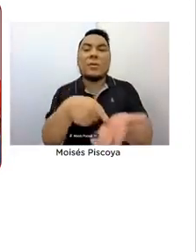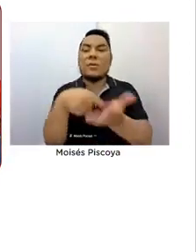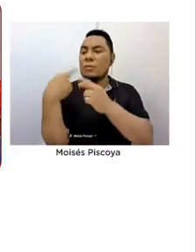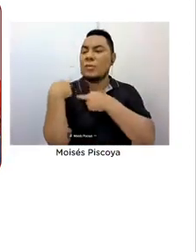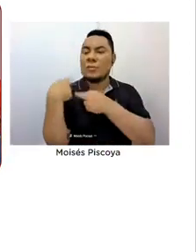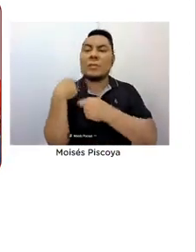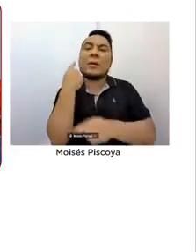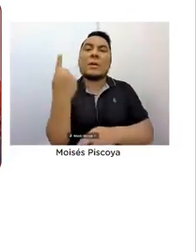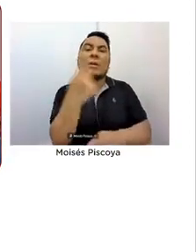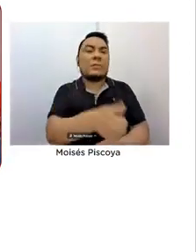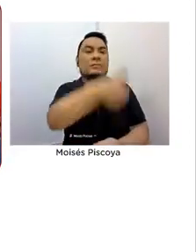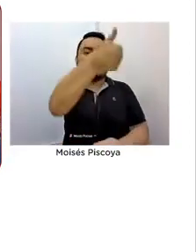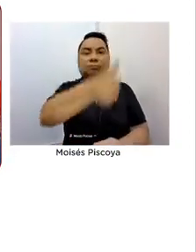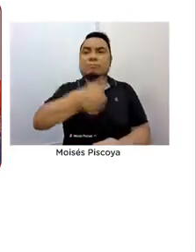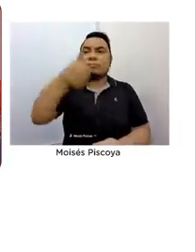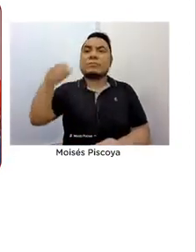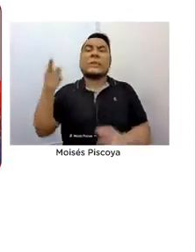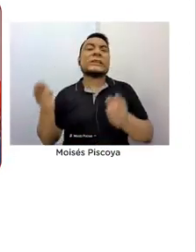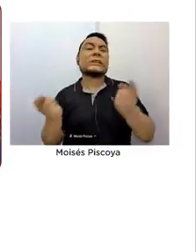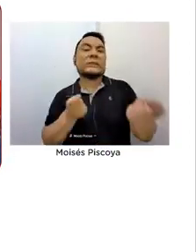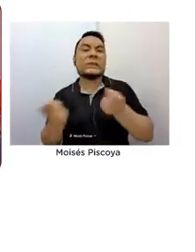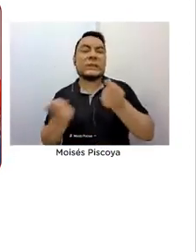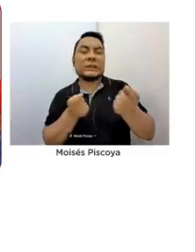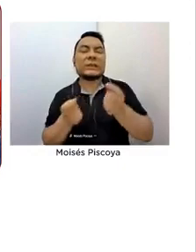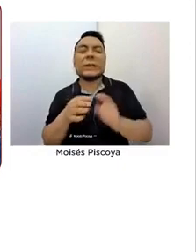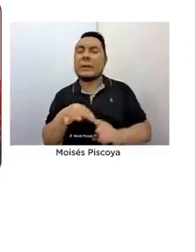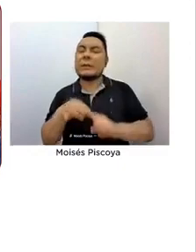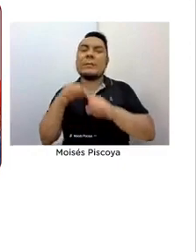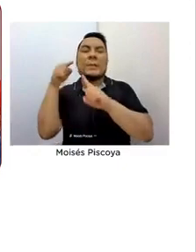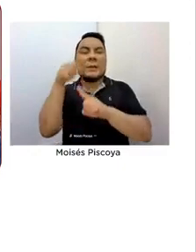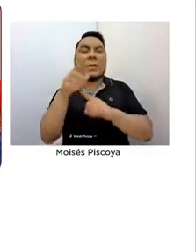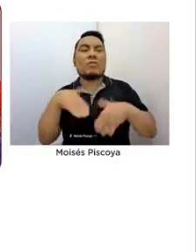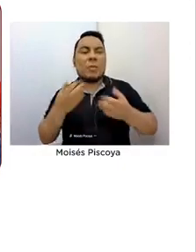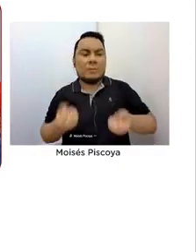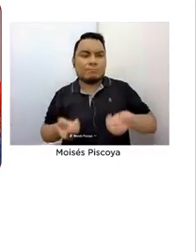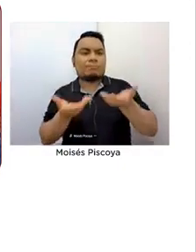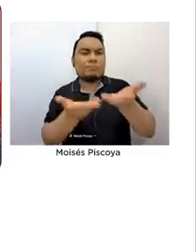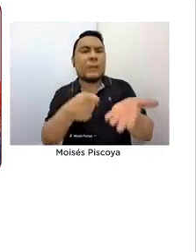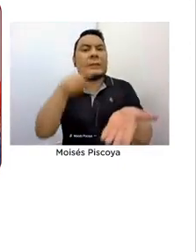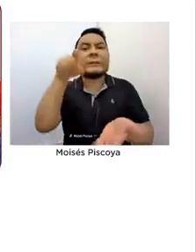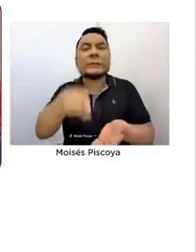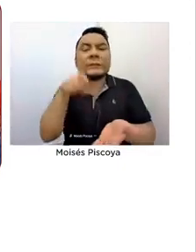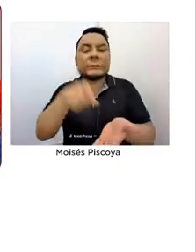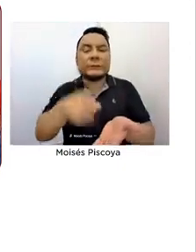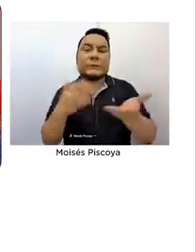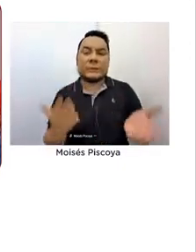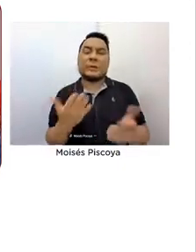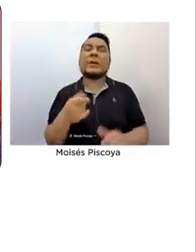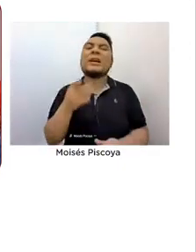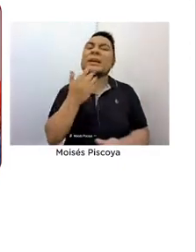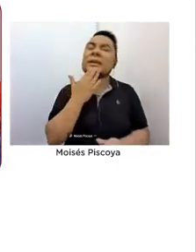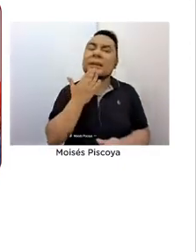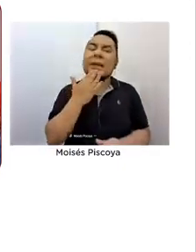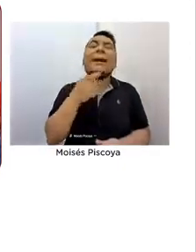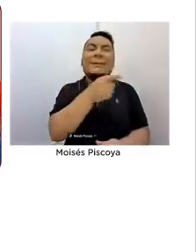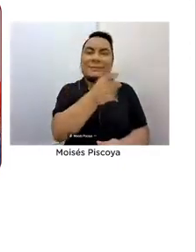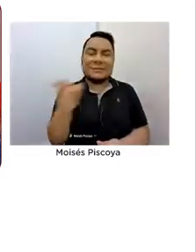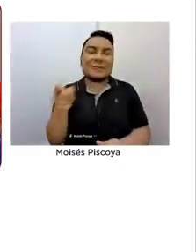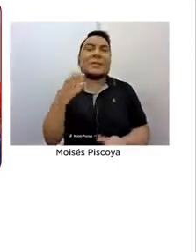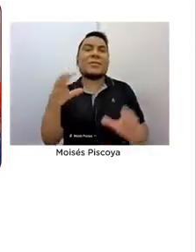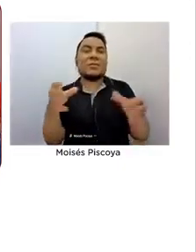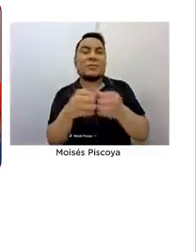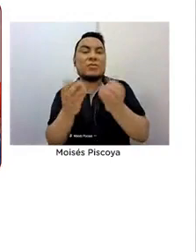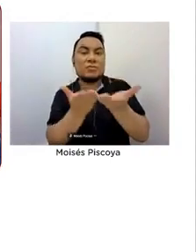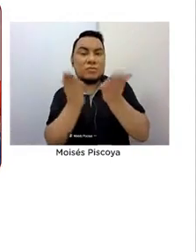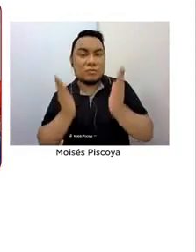como funcionarios públicos se dirigen exclusivamente a satisfacer las necesidades de nuestros